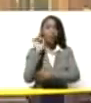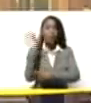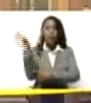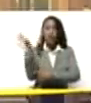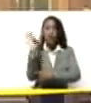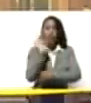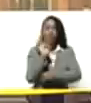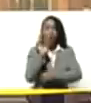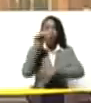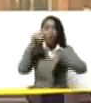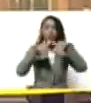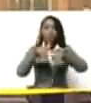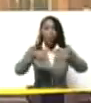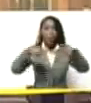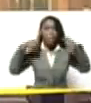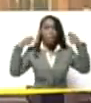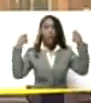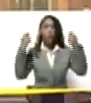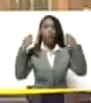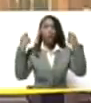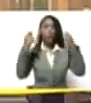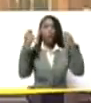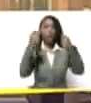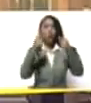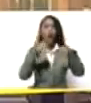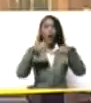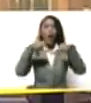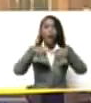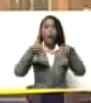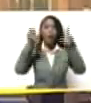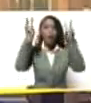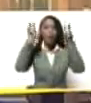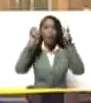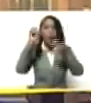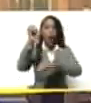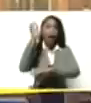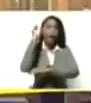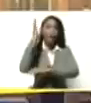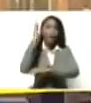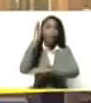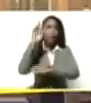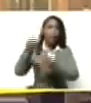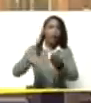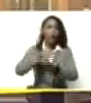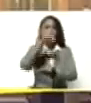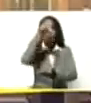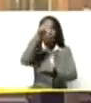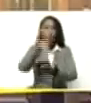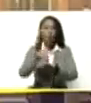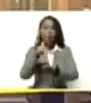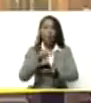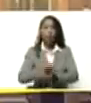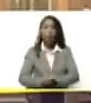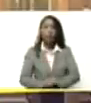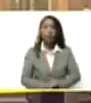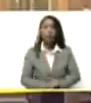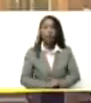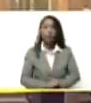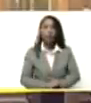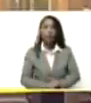llevó de la isla de cabo verde a una cárcel en los eeuu secuestrados de manera